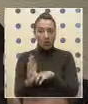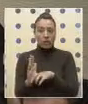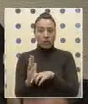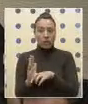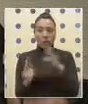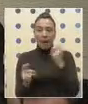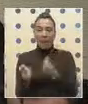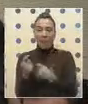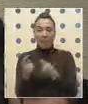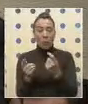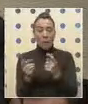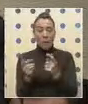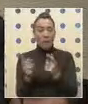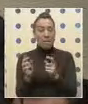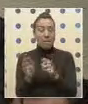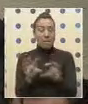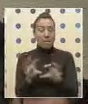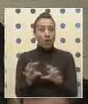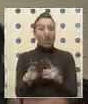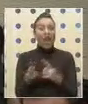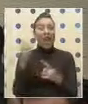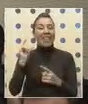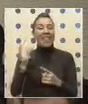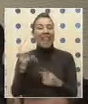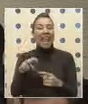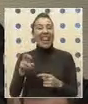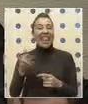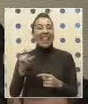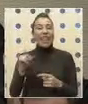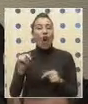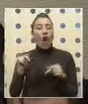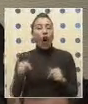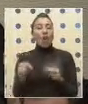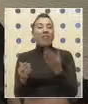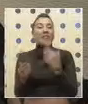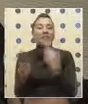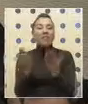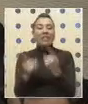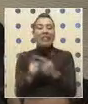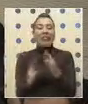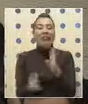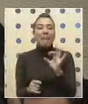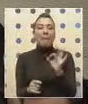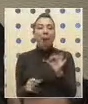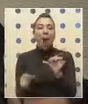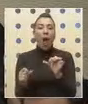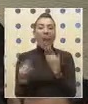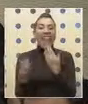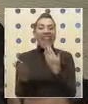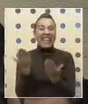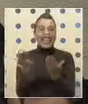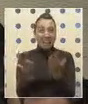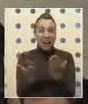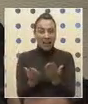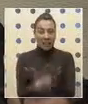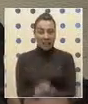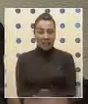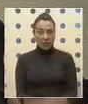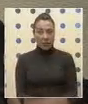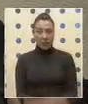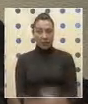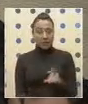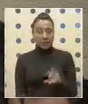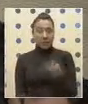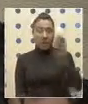para vender un producto que antes era genérico, ahora como bioequivalente. Esa situación de liberalización que